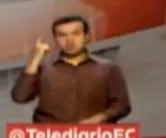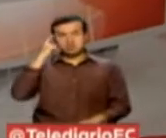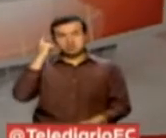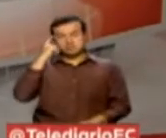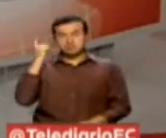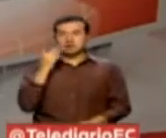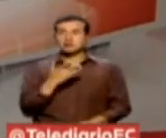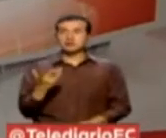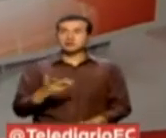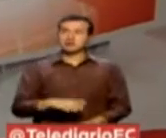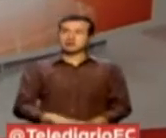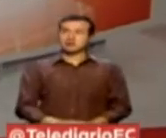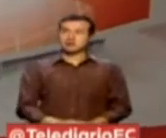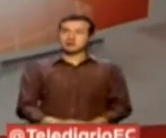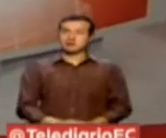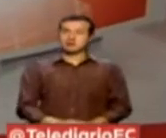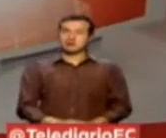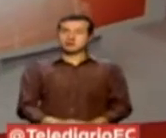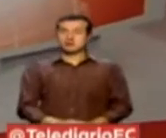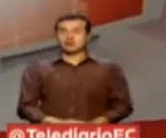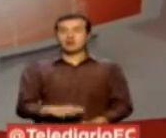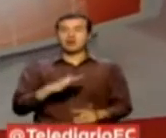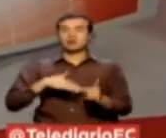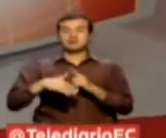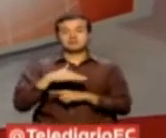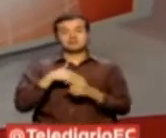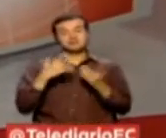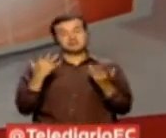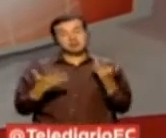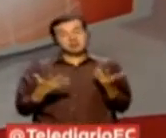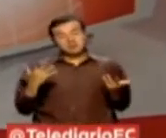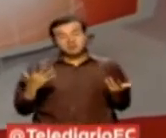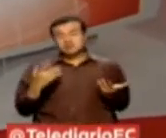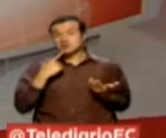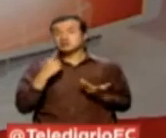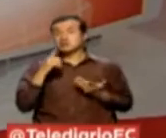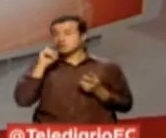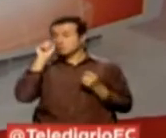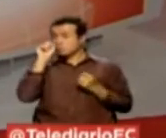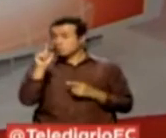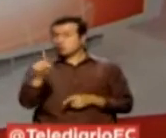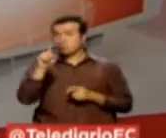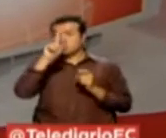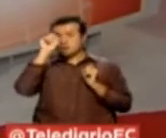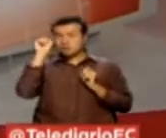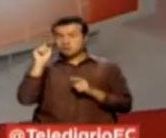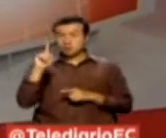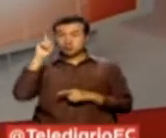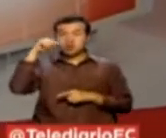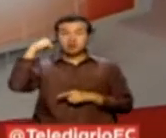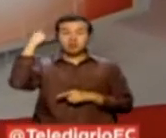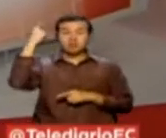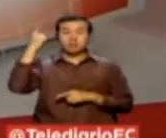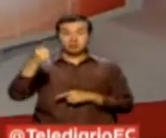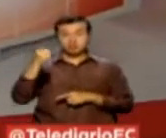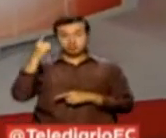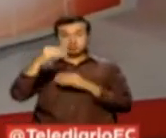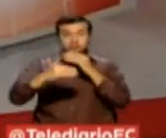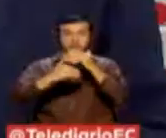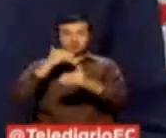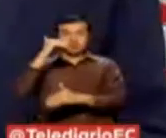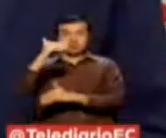hecho de que ronde en el ambiente la posibilidad de que se incorpore una consulta a las próximas, al próximo